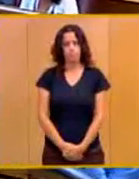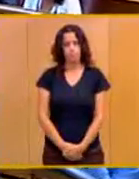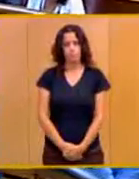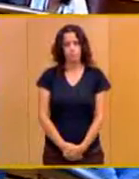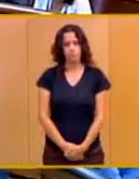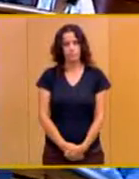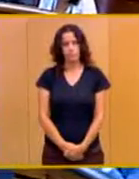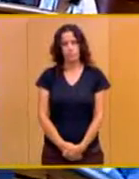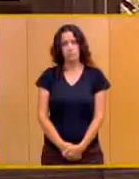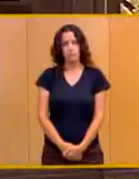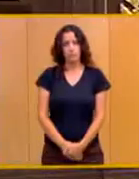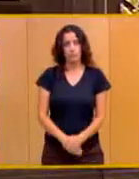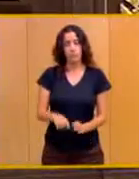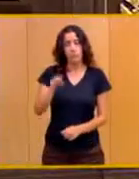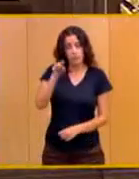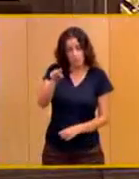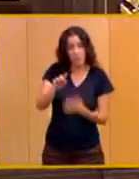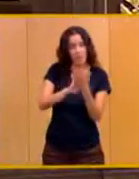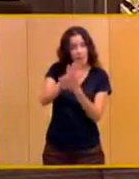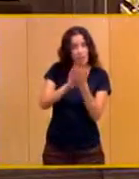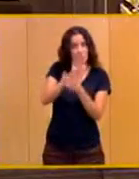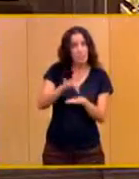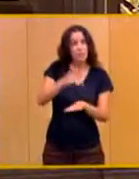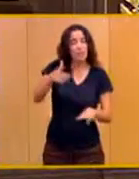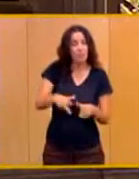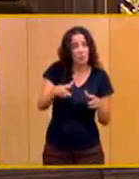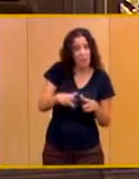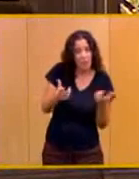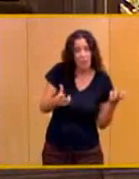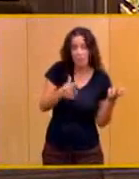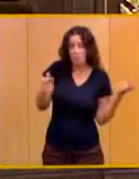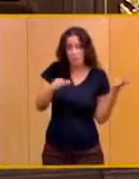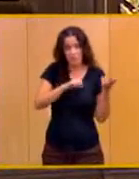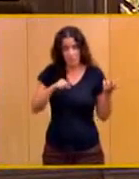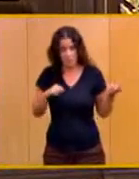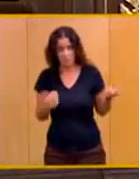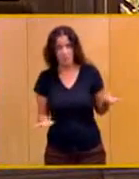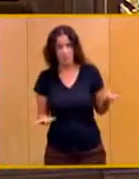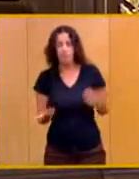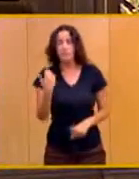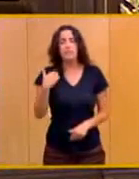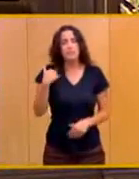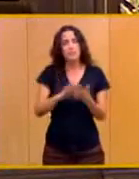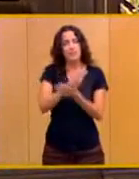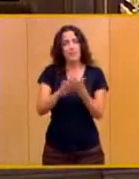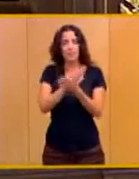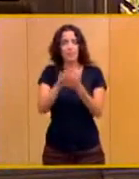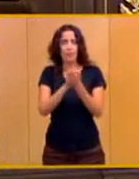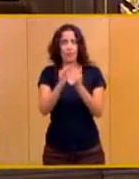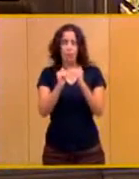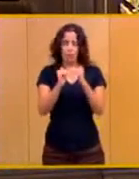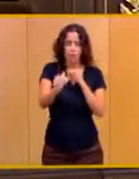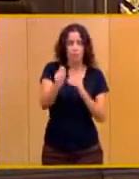Y usted nos habla de sensibilidad social y de dependientes, a los que ha citado con la referencia a la congelación de pensiones,